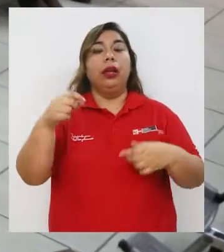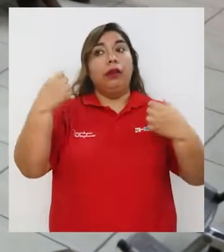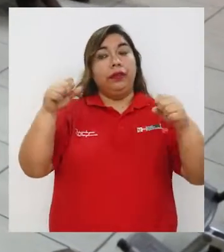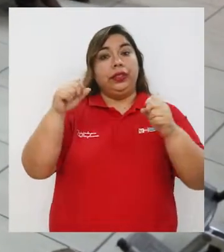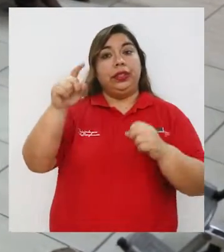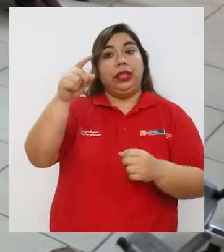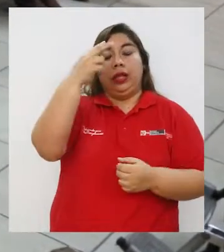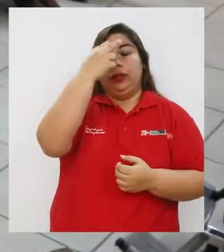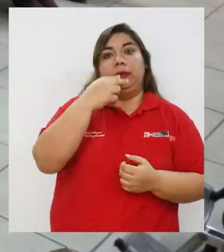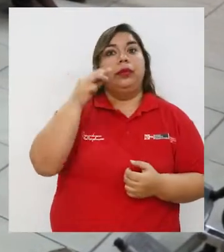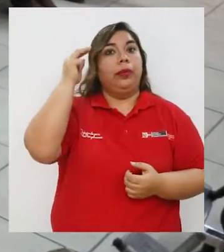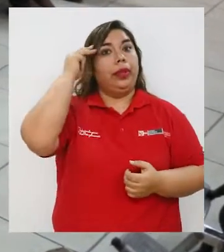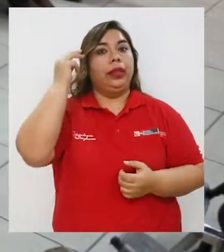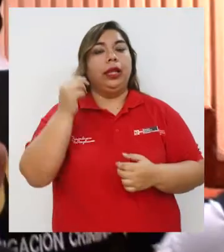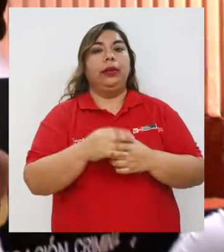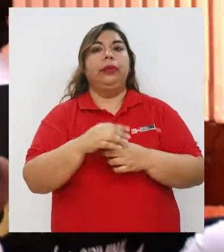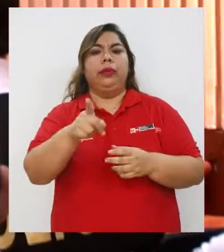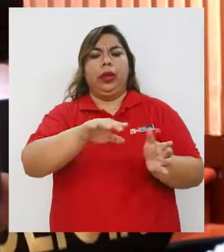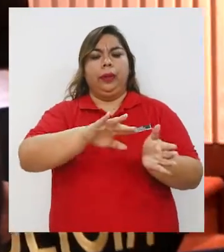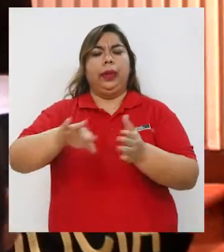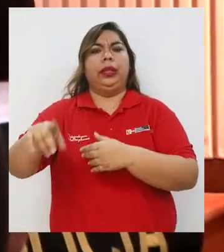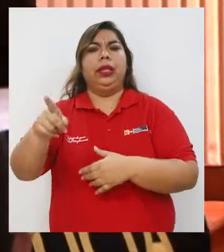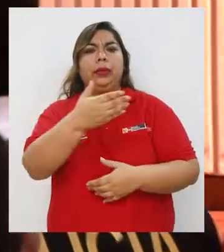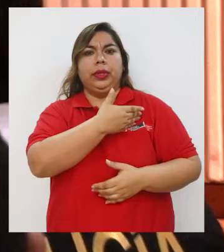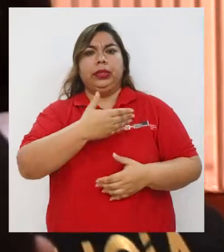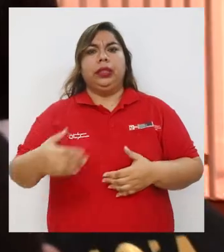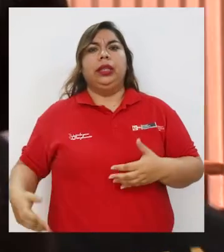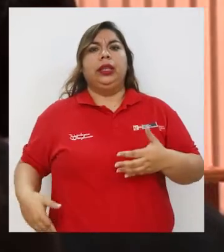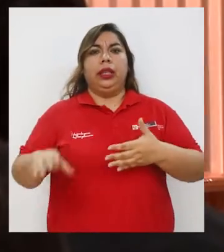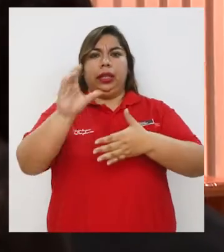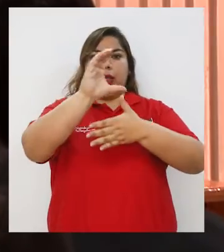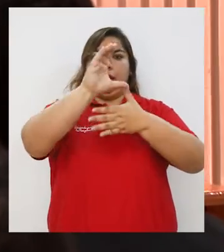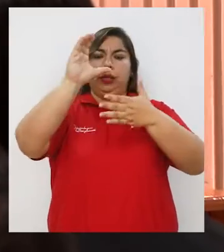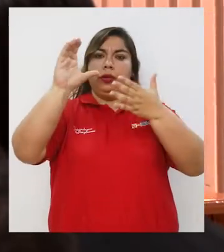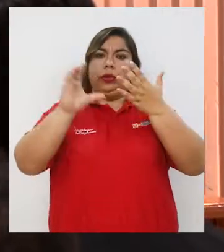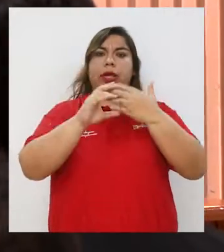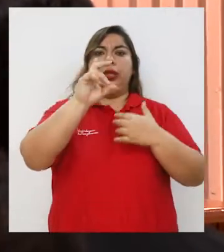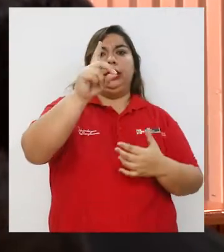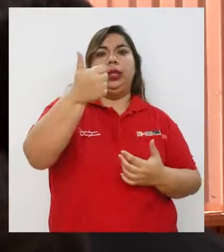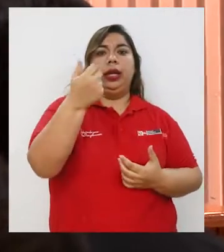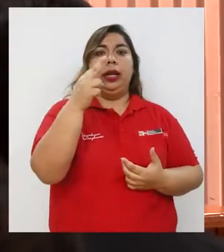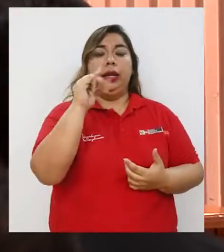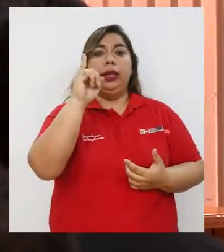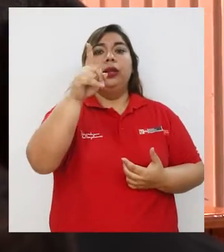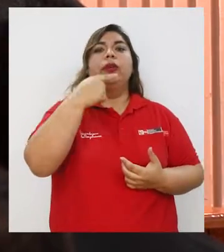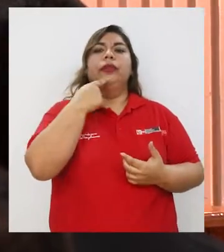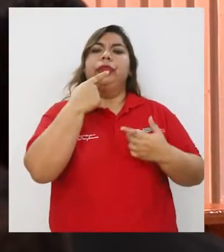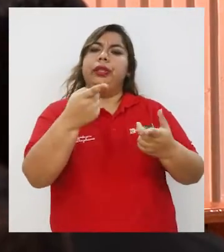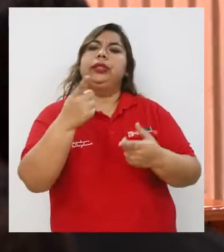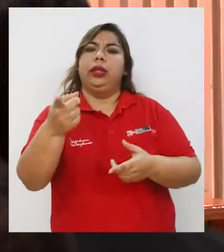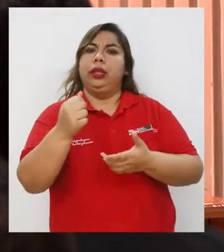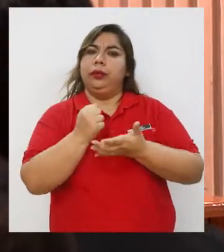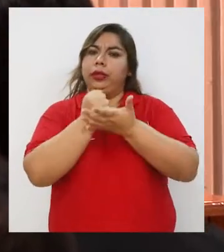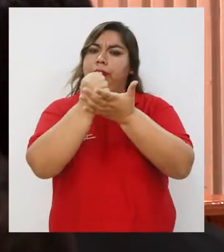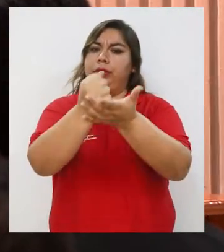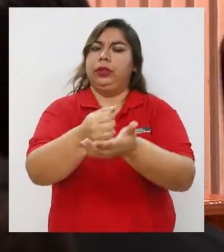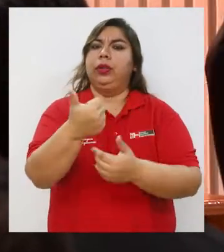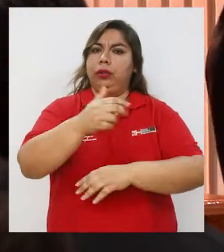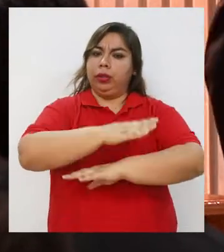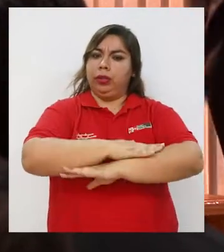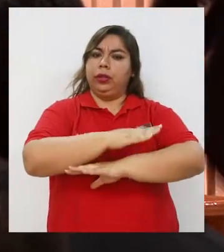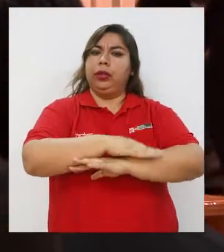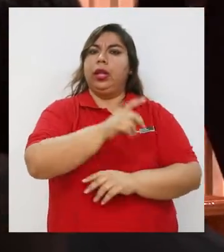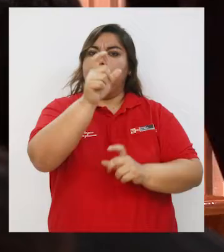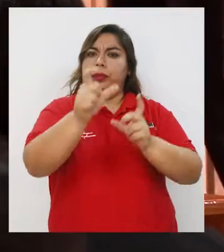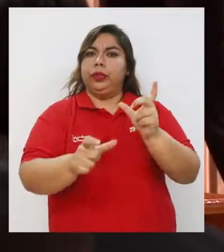física auditiva y mental por su parte el presidente del conadis licenciado darío portillo manifestó la necesidad de tratar de